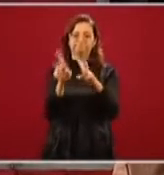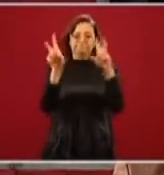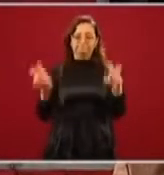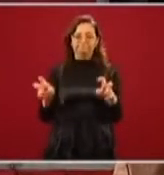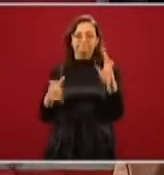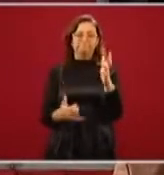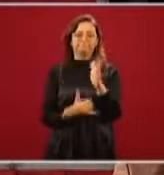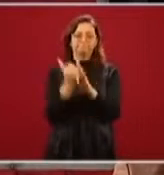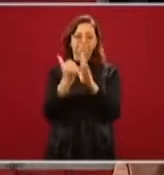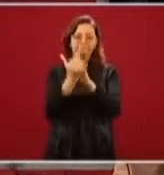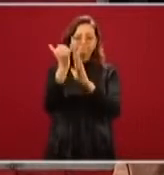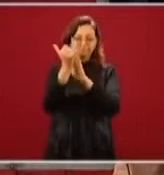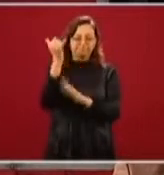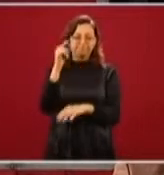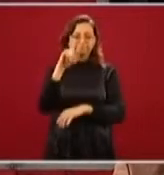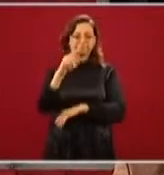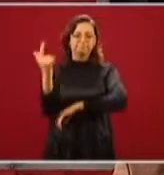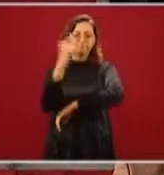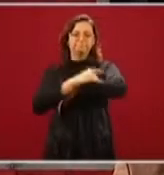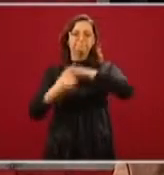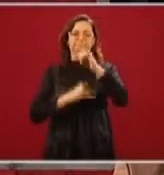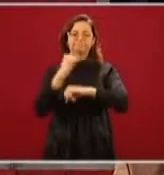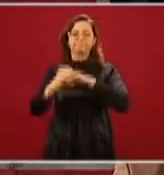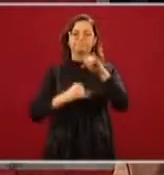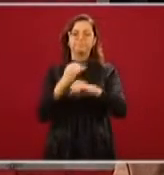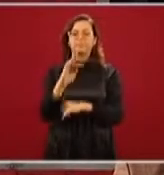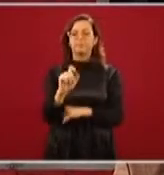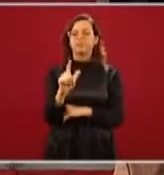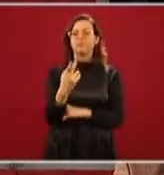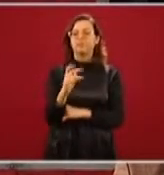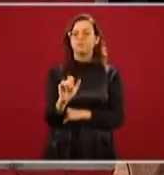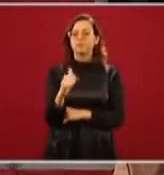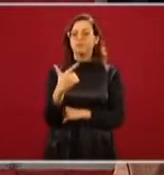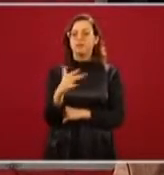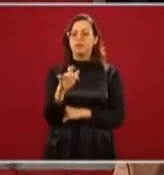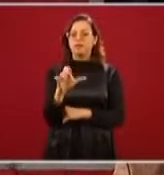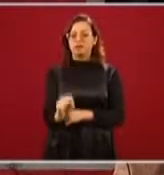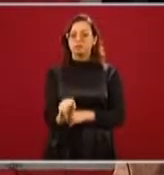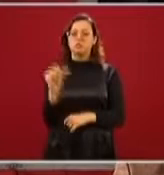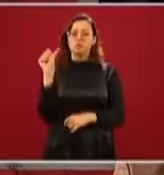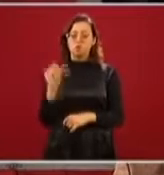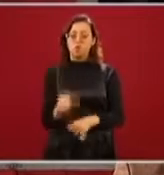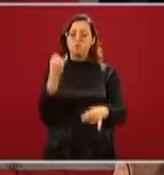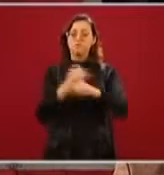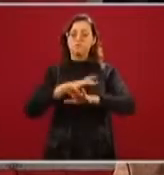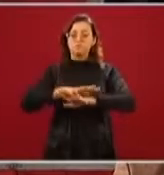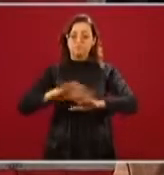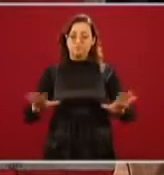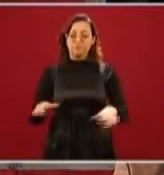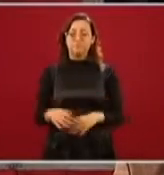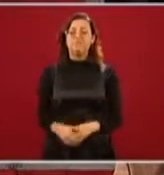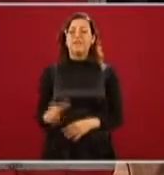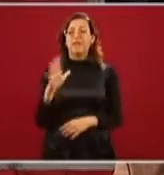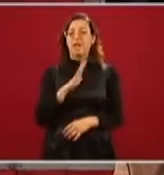los trabajos de construcción del Aeropuerto Internacional Felipe Ángeles, hoy me permite informar a ustedes, informarles que existen